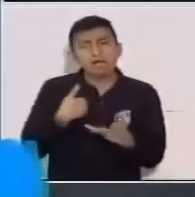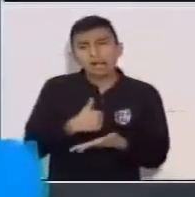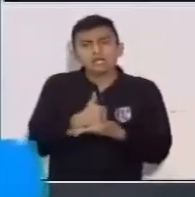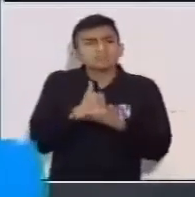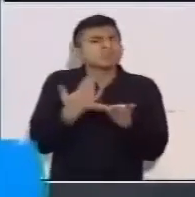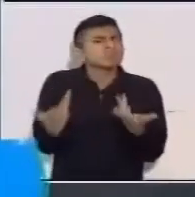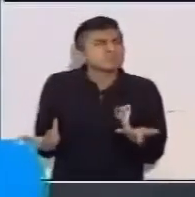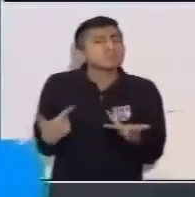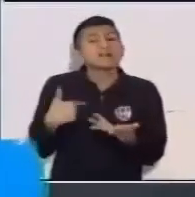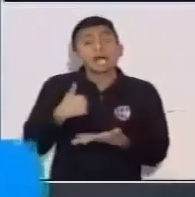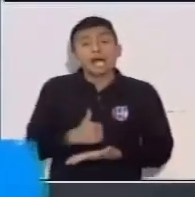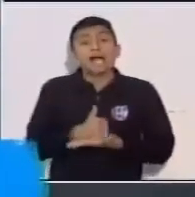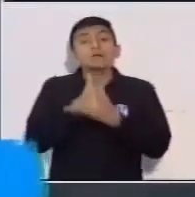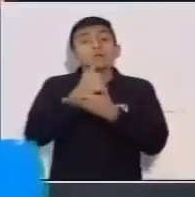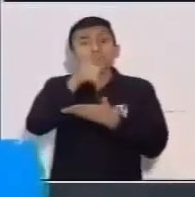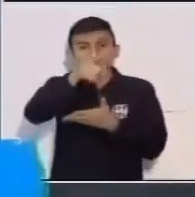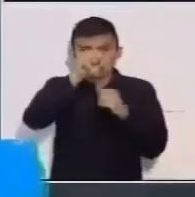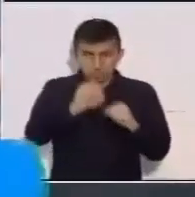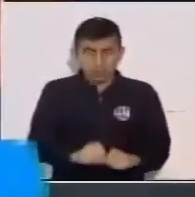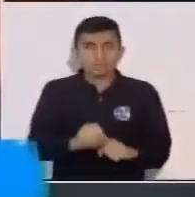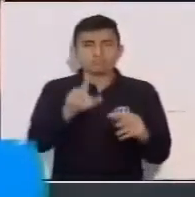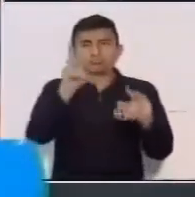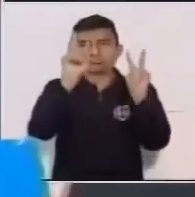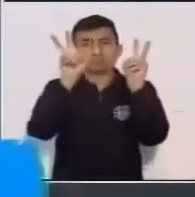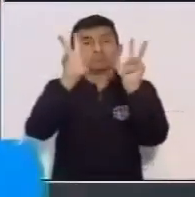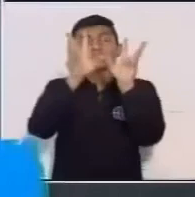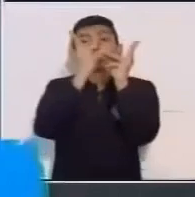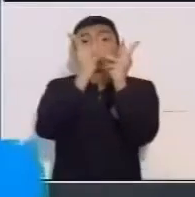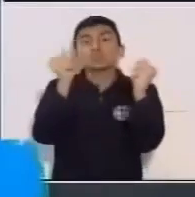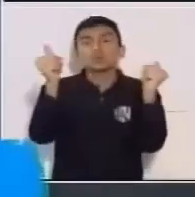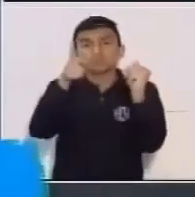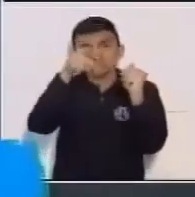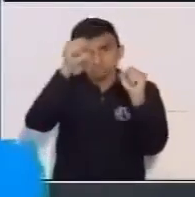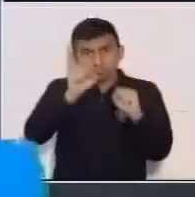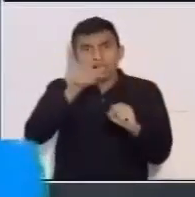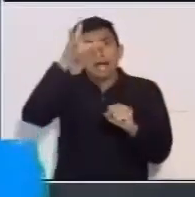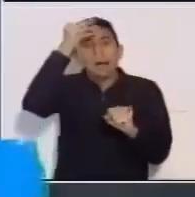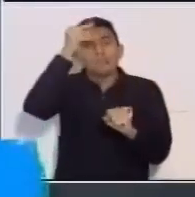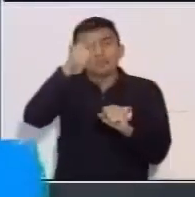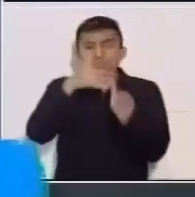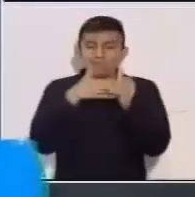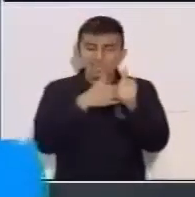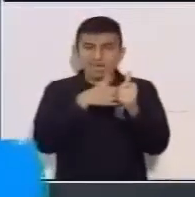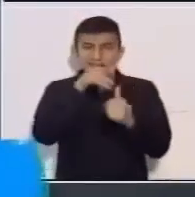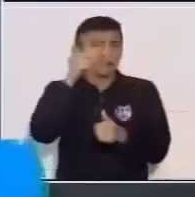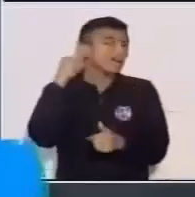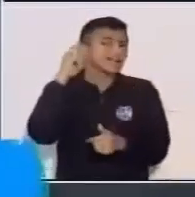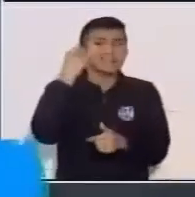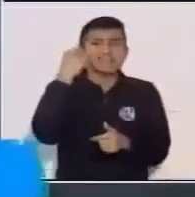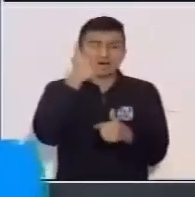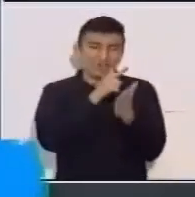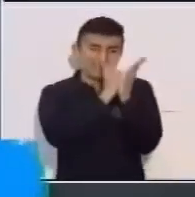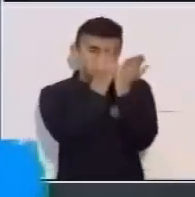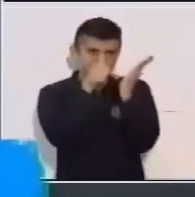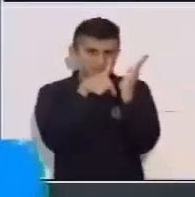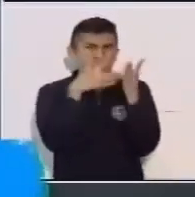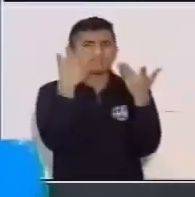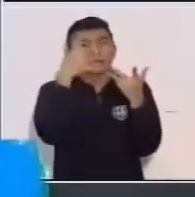sirve para resolver y aprender de nuestra guía de